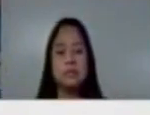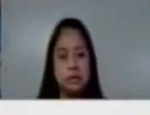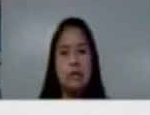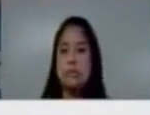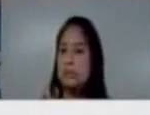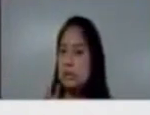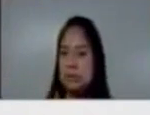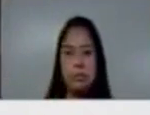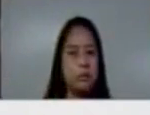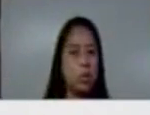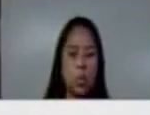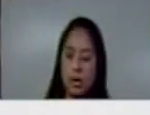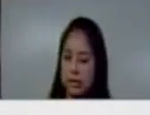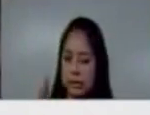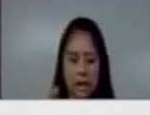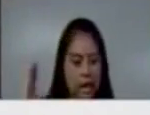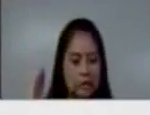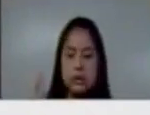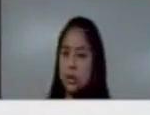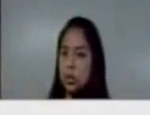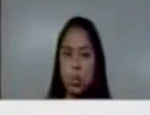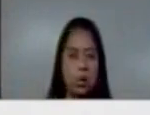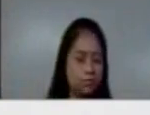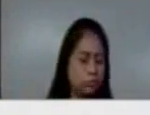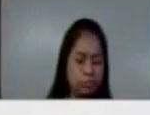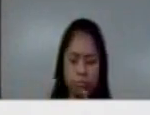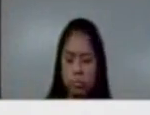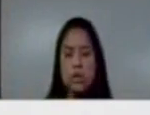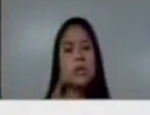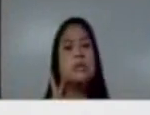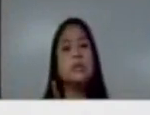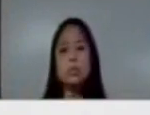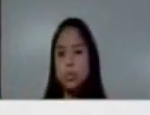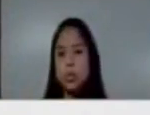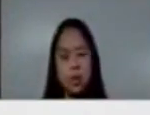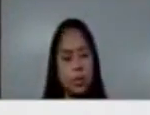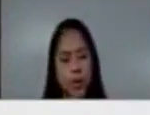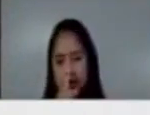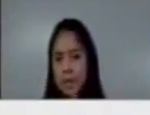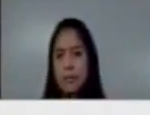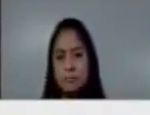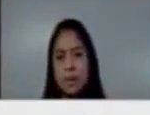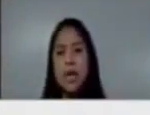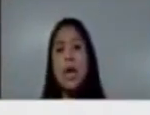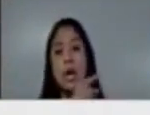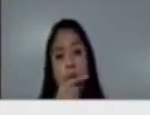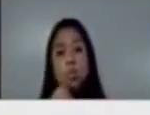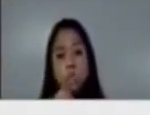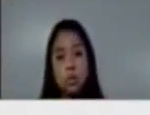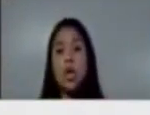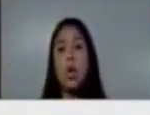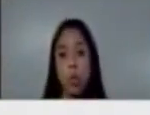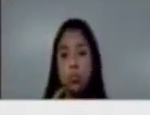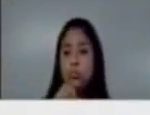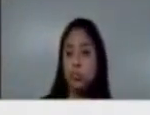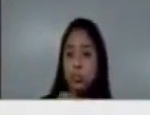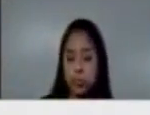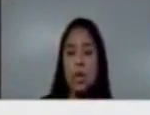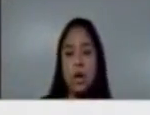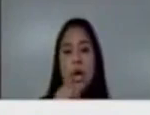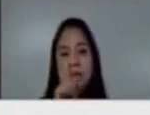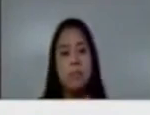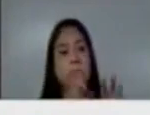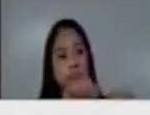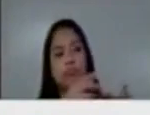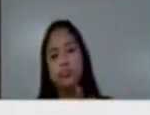catástrofe, apoyándonos y ayudándonos gracias a las directrices emanadas por usted. Y la verdad es que